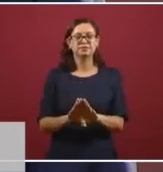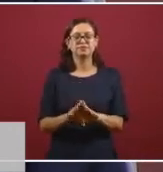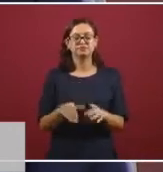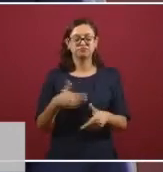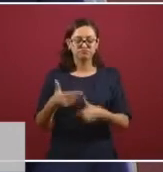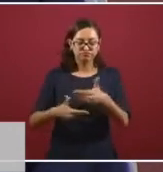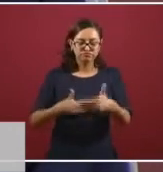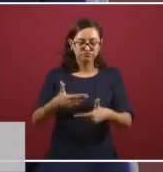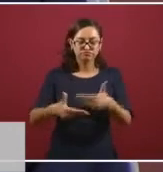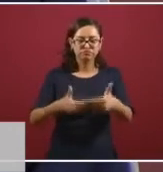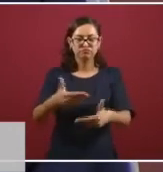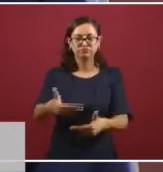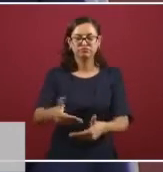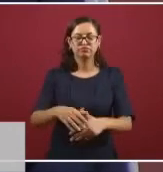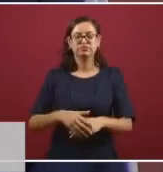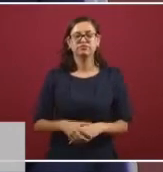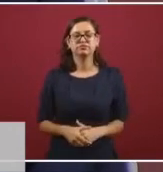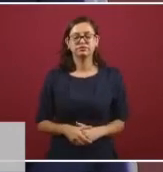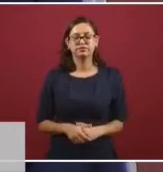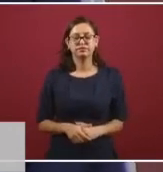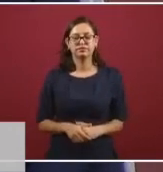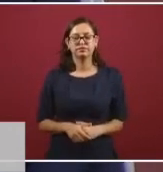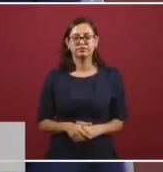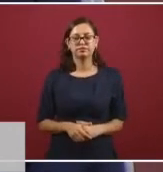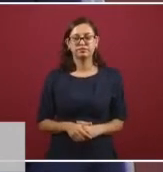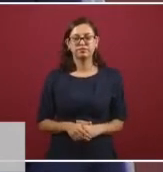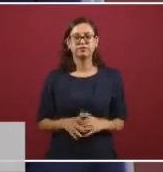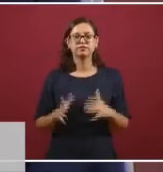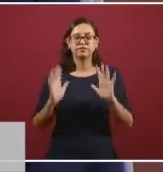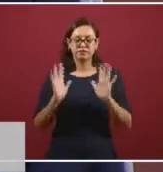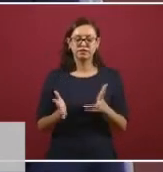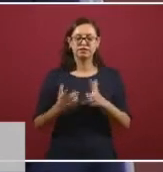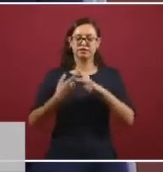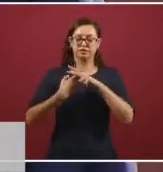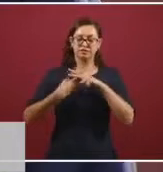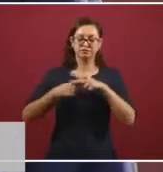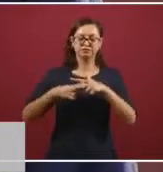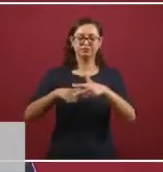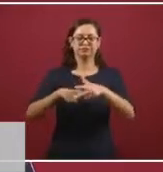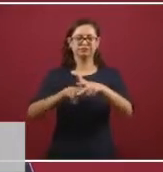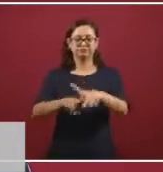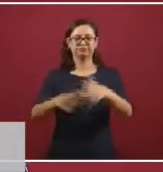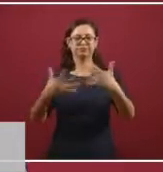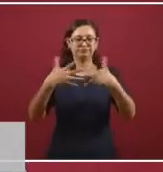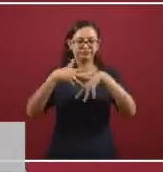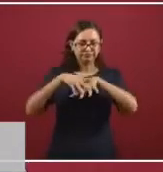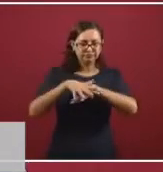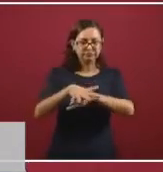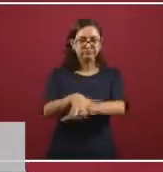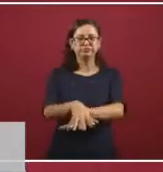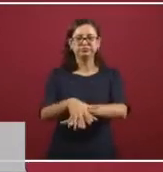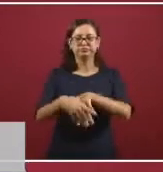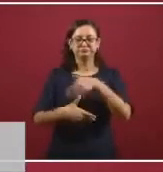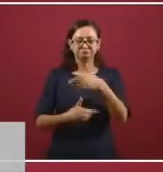de la construcción y funcionamiento de la Guardia Nacional en conjunto con la Sedena, Semar y Protección Ciudadana.